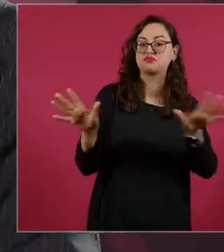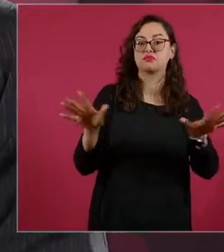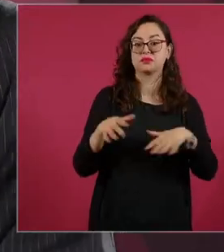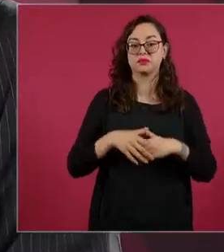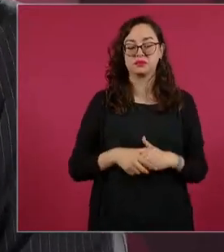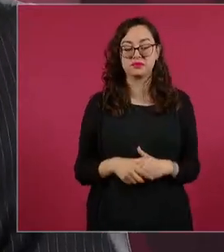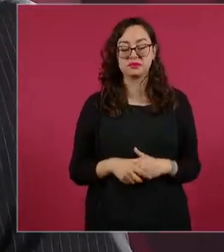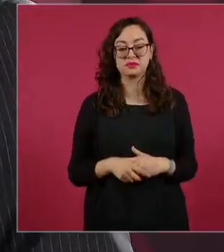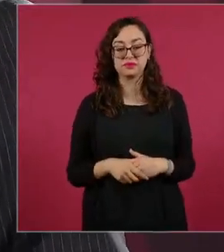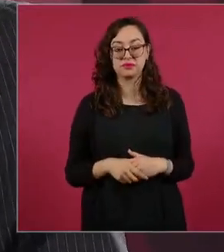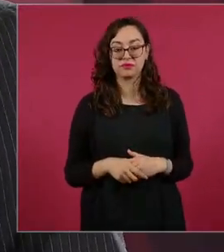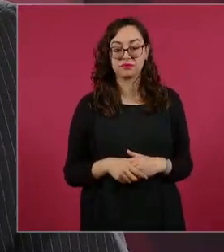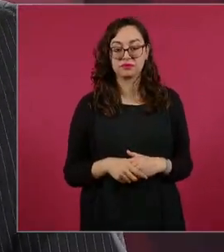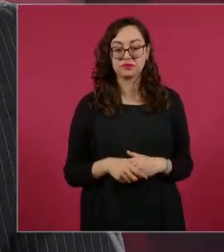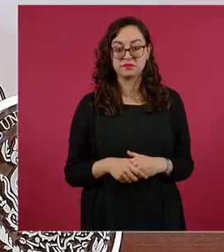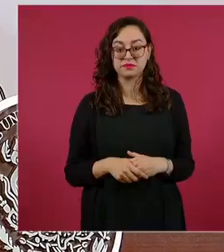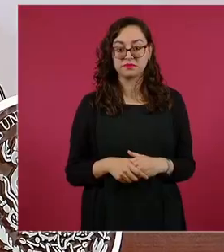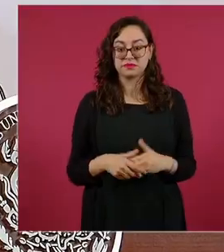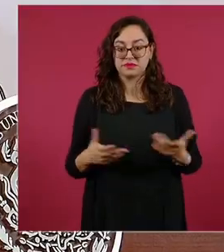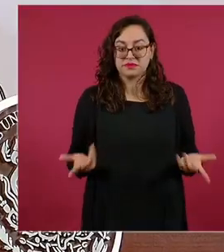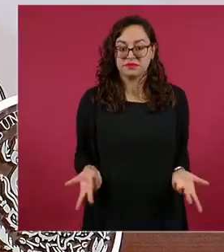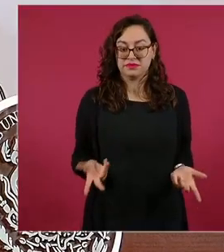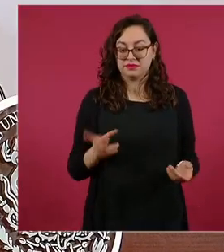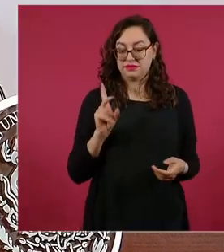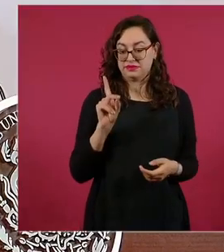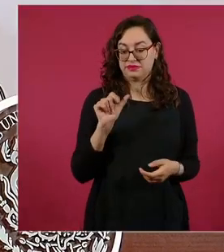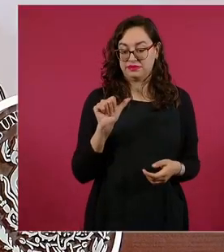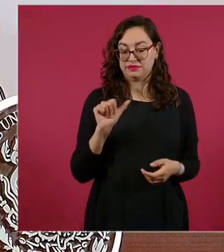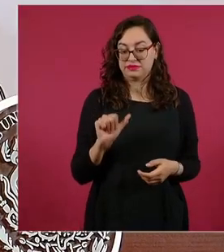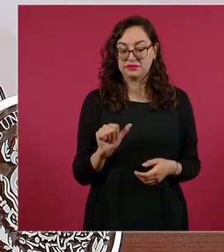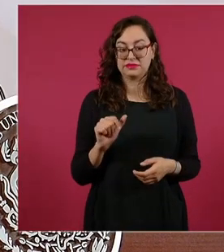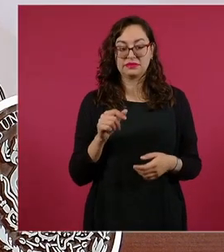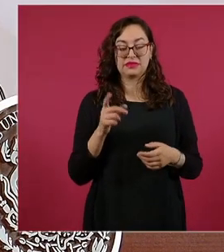utiliza información de la DEA